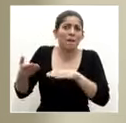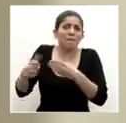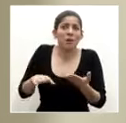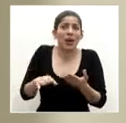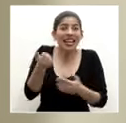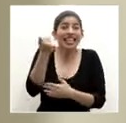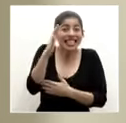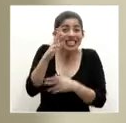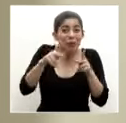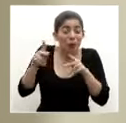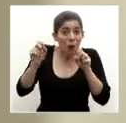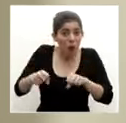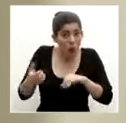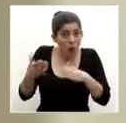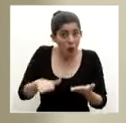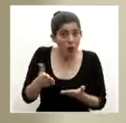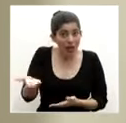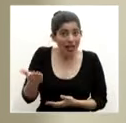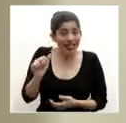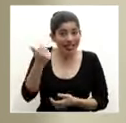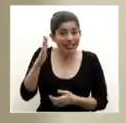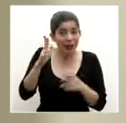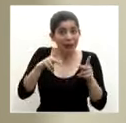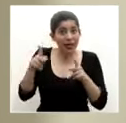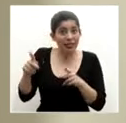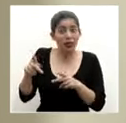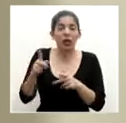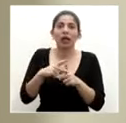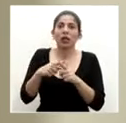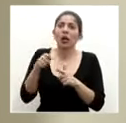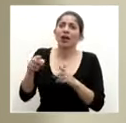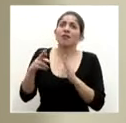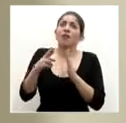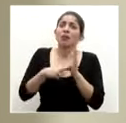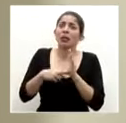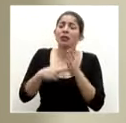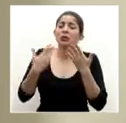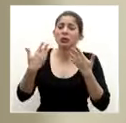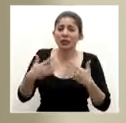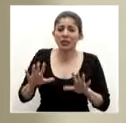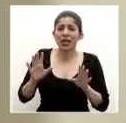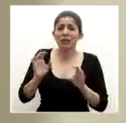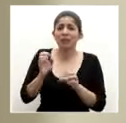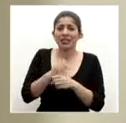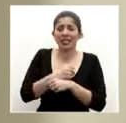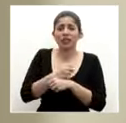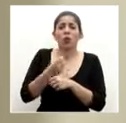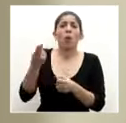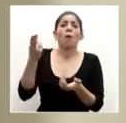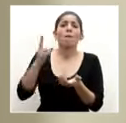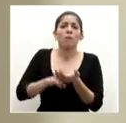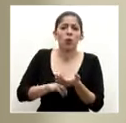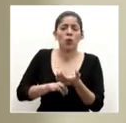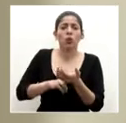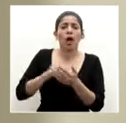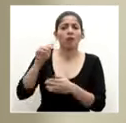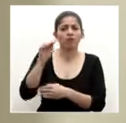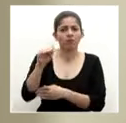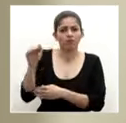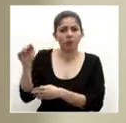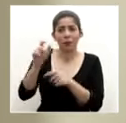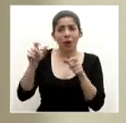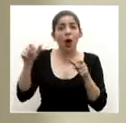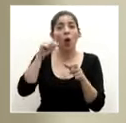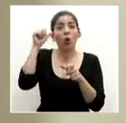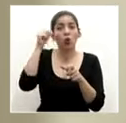a 15 personas. Y ahí repito, se hizo una infracción, una notificación a las personas